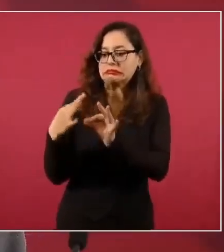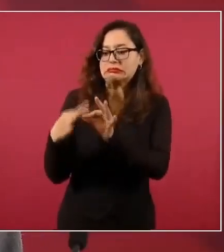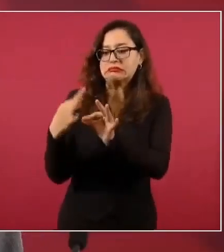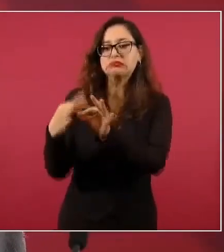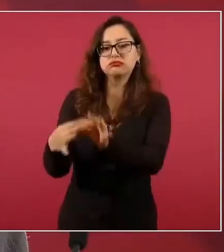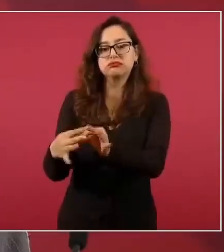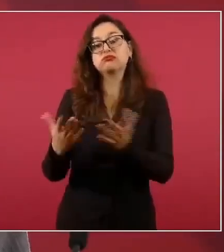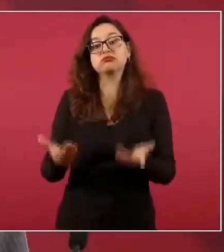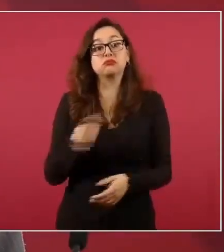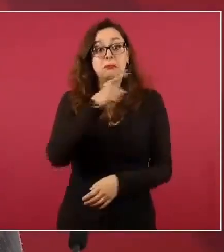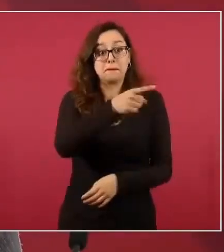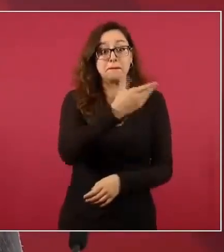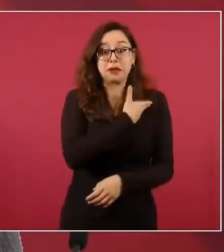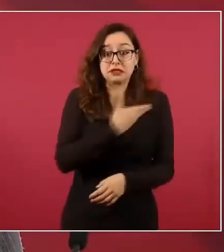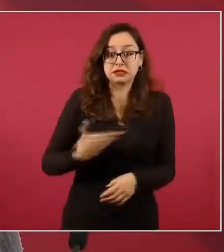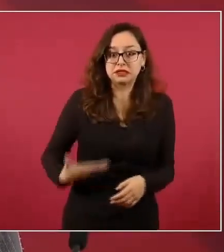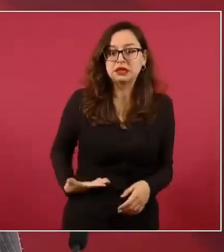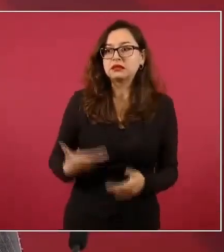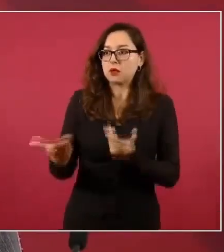que transforme,